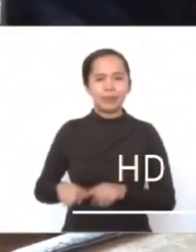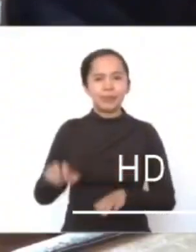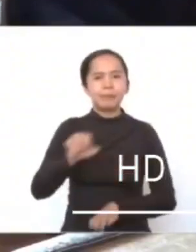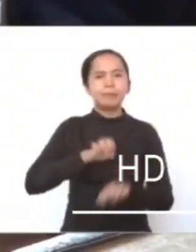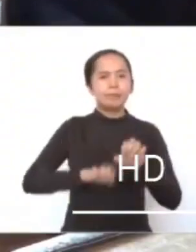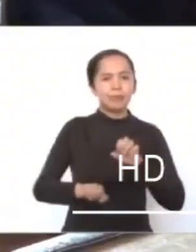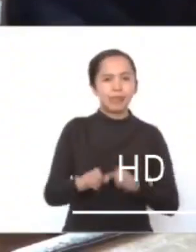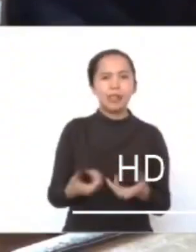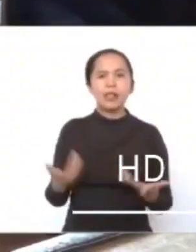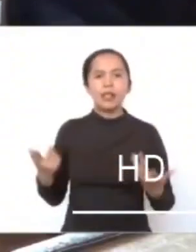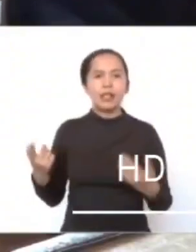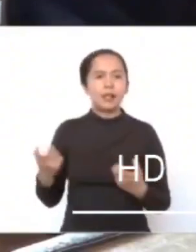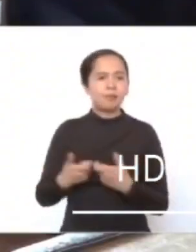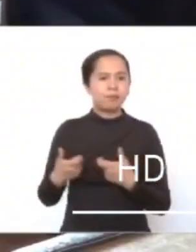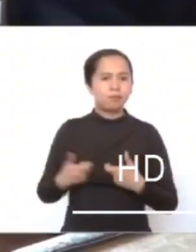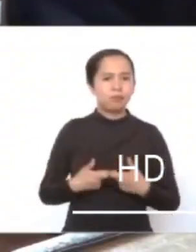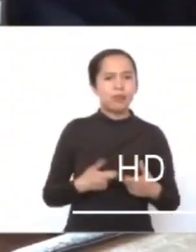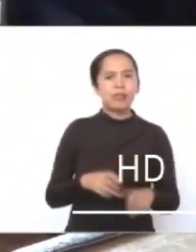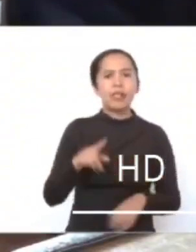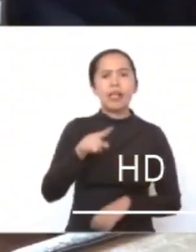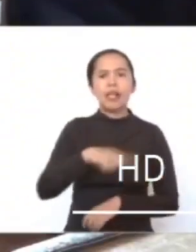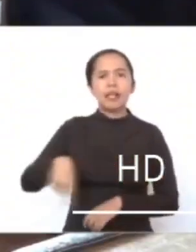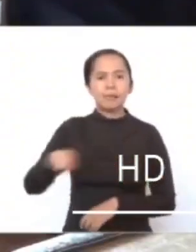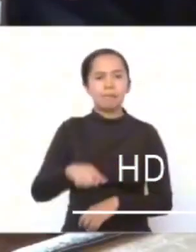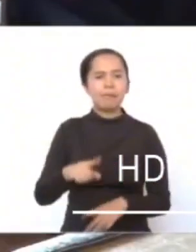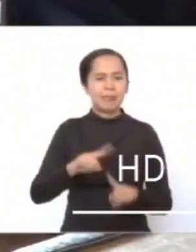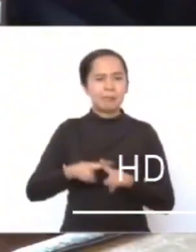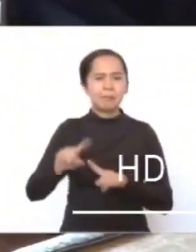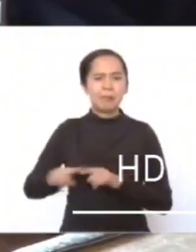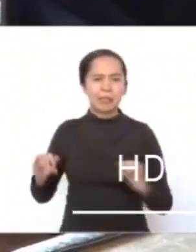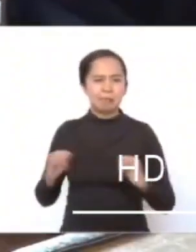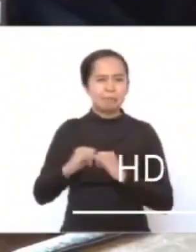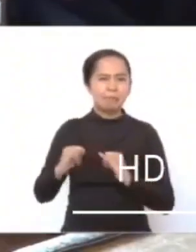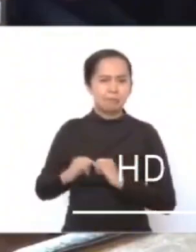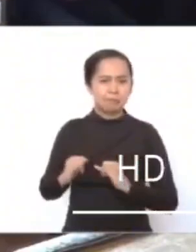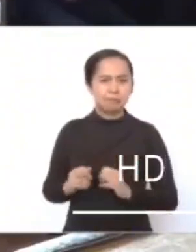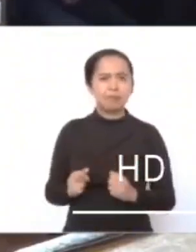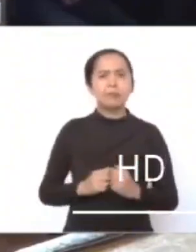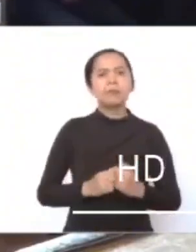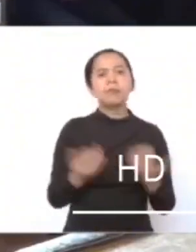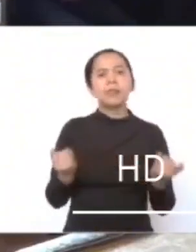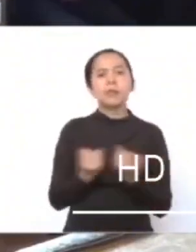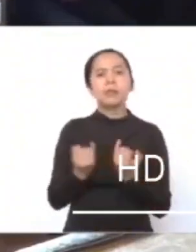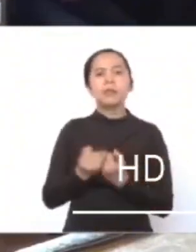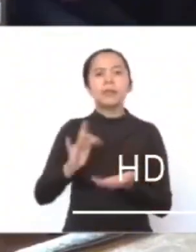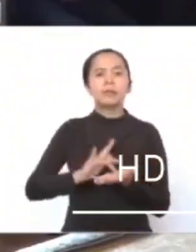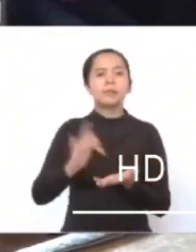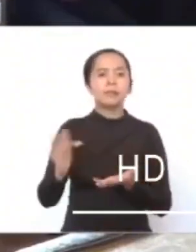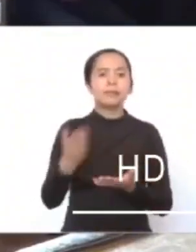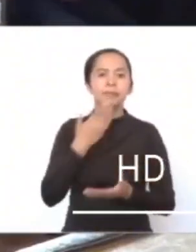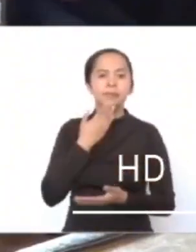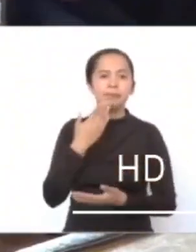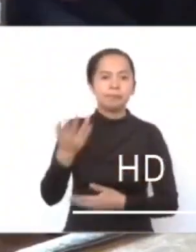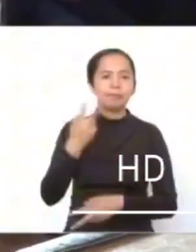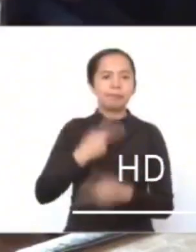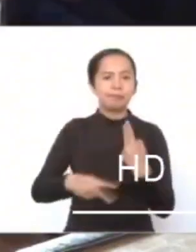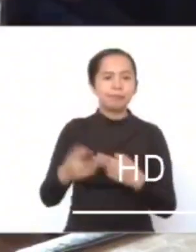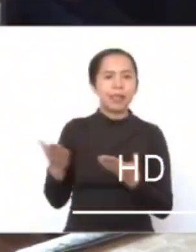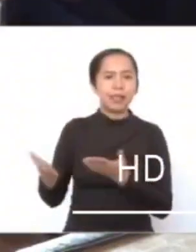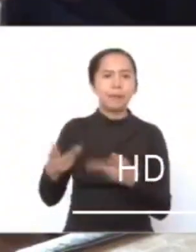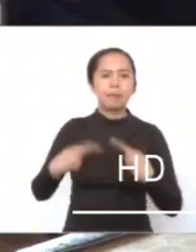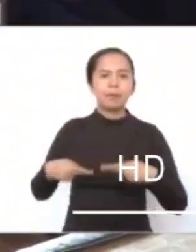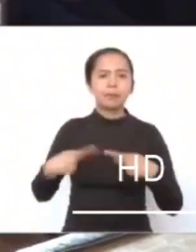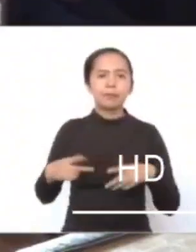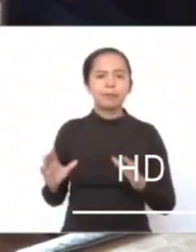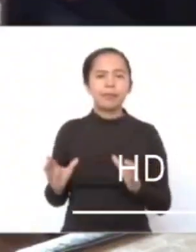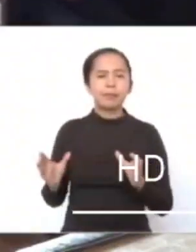empresarial, colectivas feministas y organizaciones sociales. Muy especialmente agradecemos la presencia de las y los integrantes